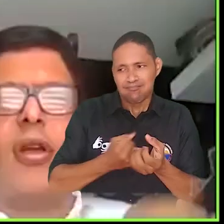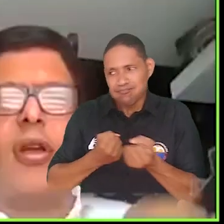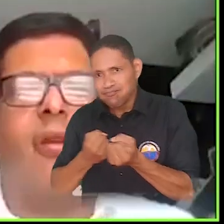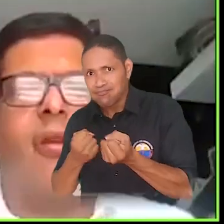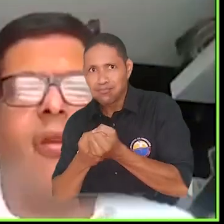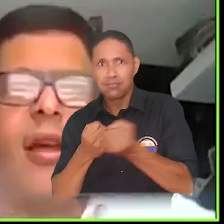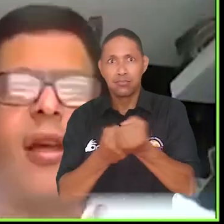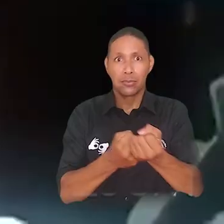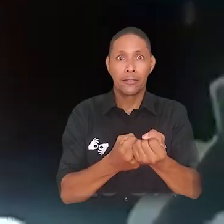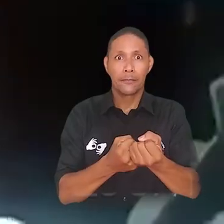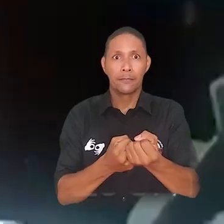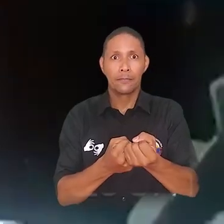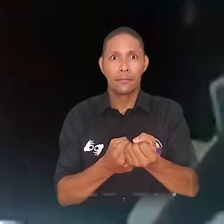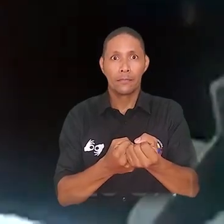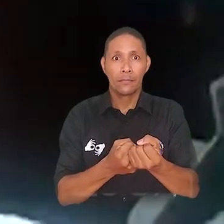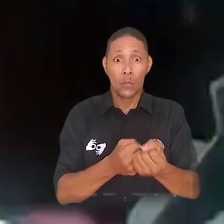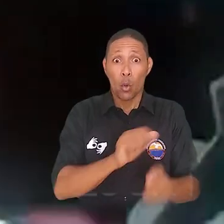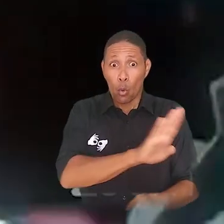de la Alma Mater.